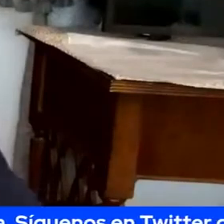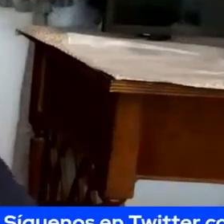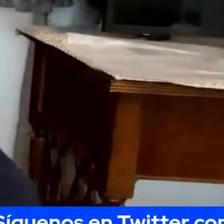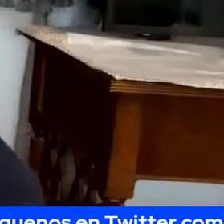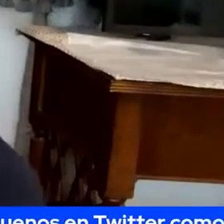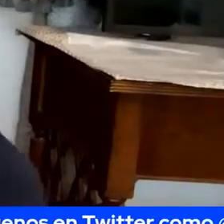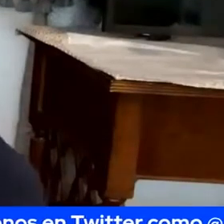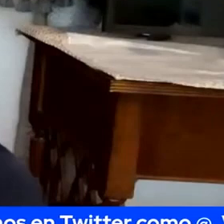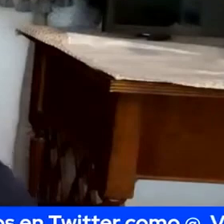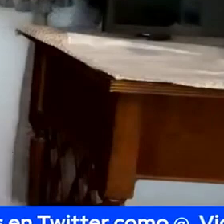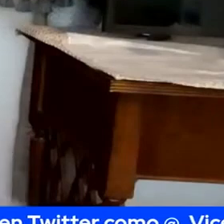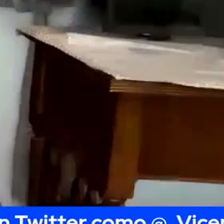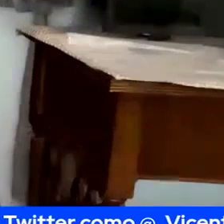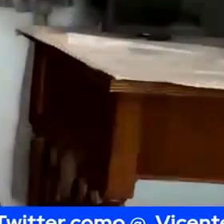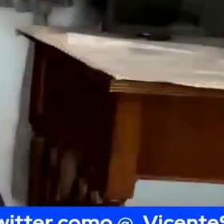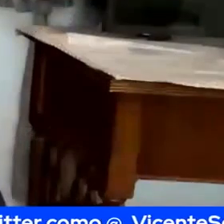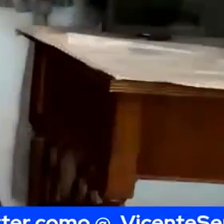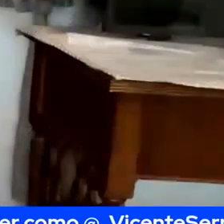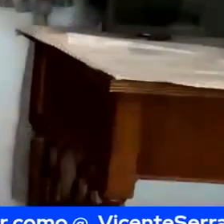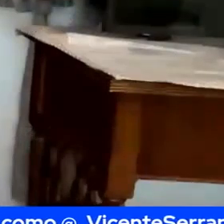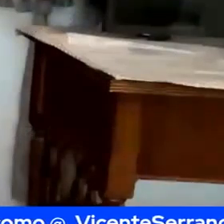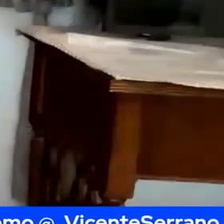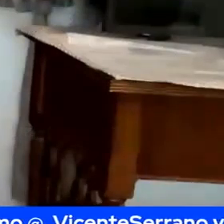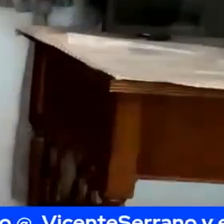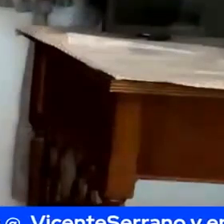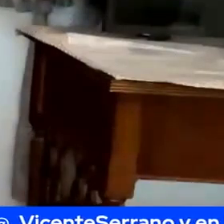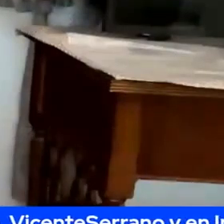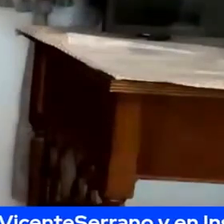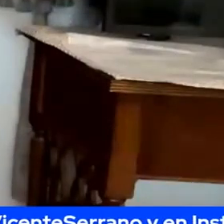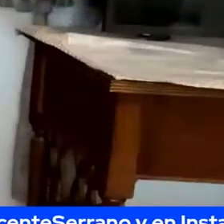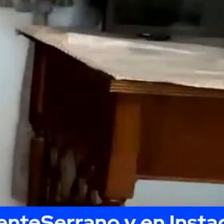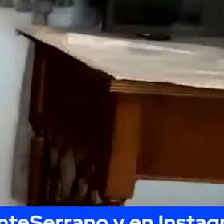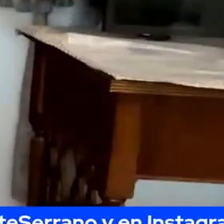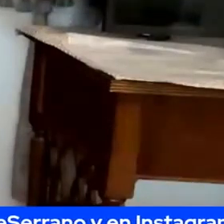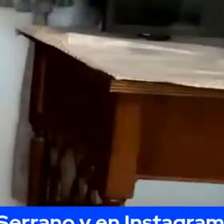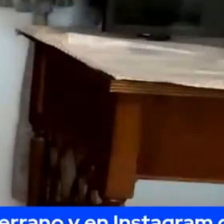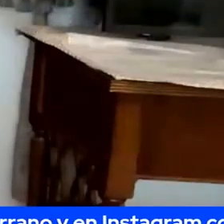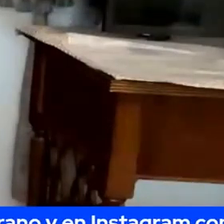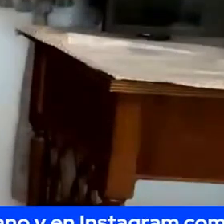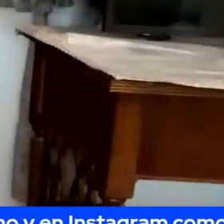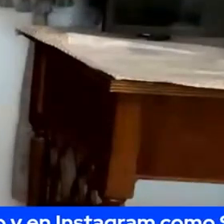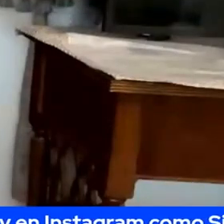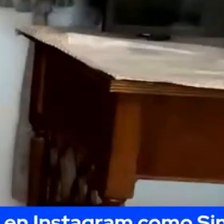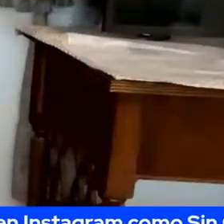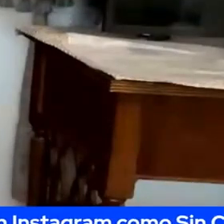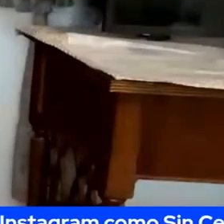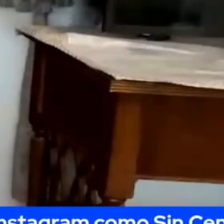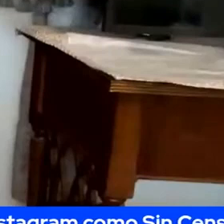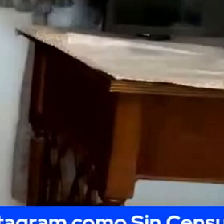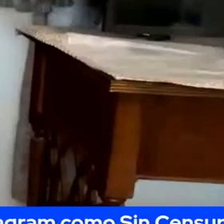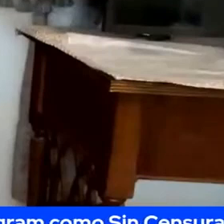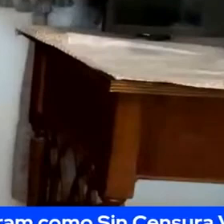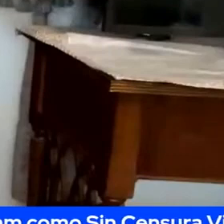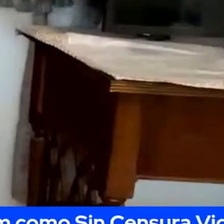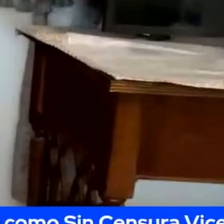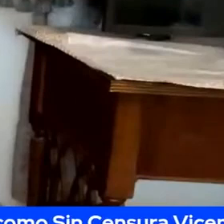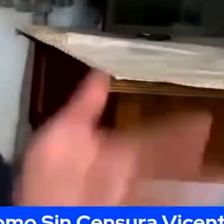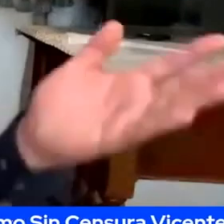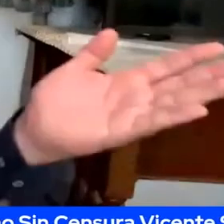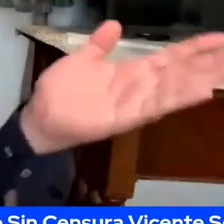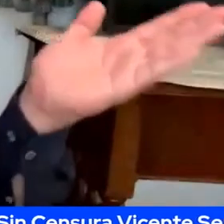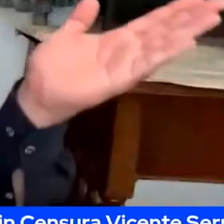Alcanzo incluso a percibir un clasismo brutal cuando se burlan y le dicen que es el abogado